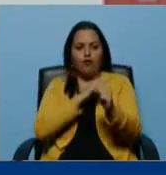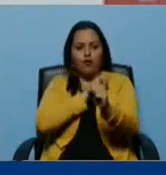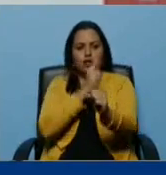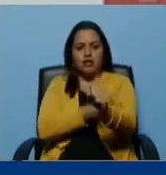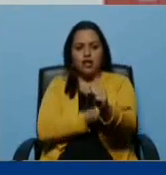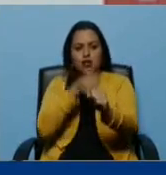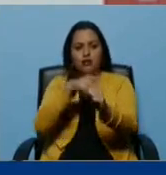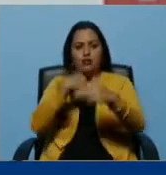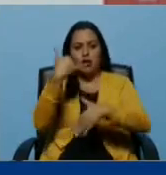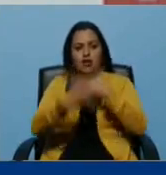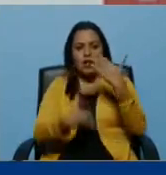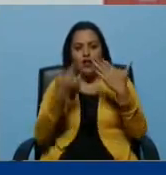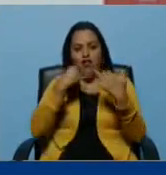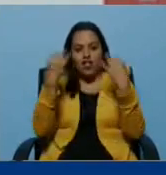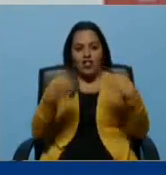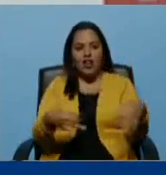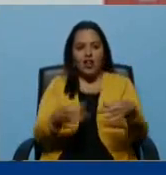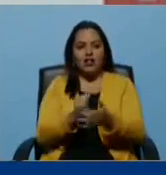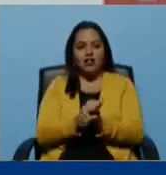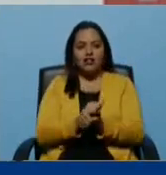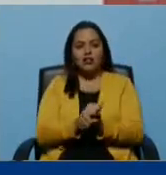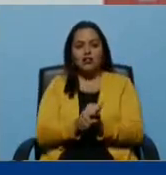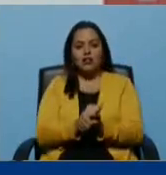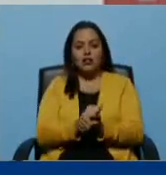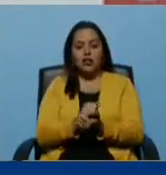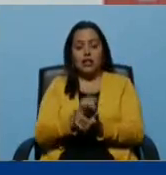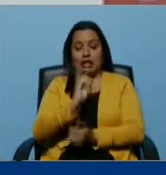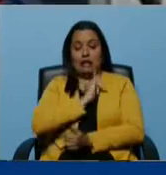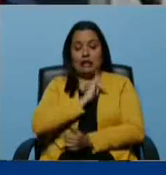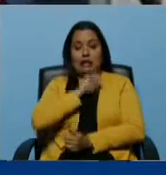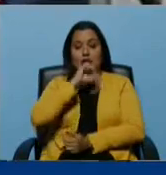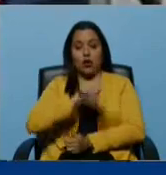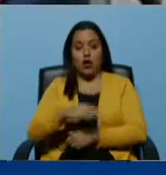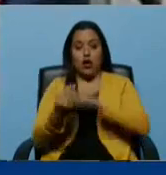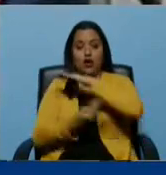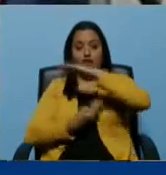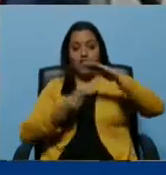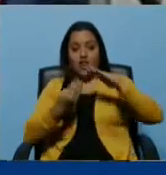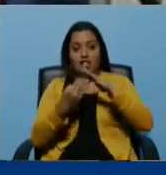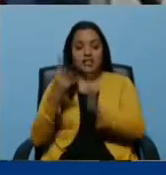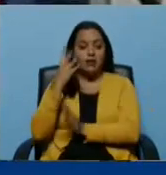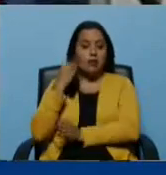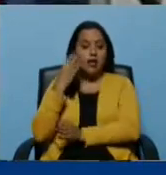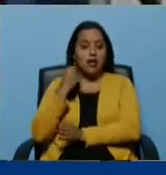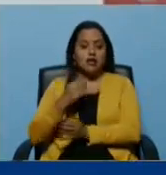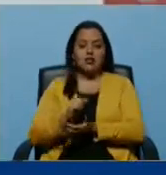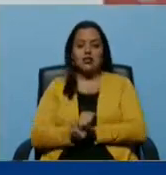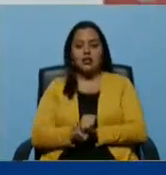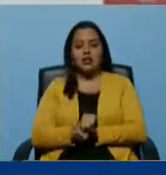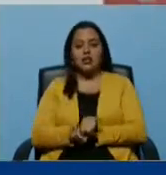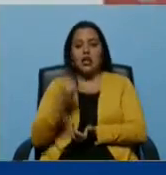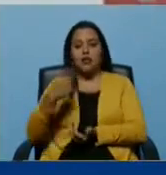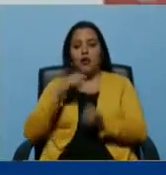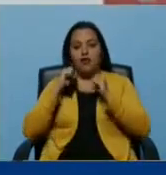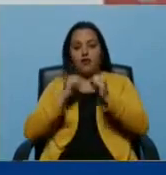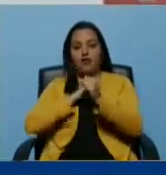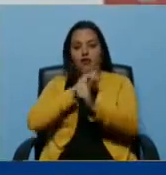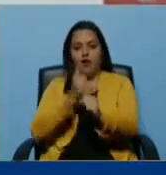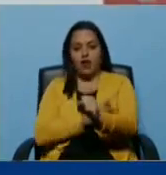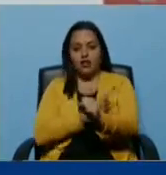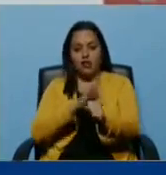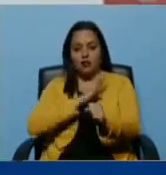un proyecto de verdad, con pertenencia histórica, con raíces, con experiencia y con fuerza